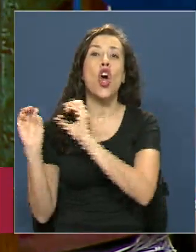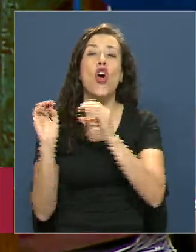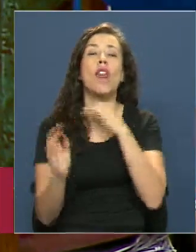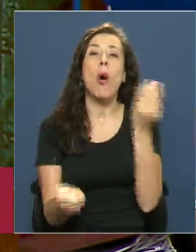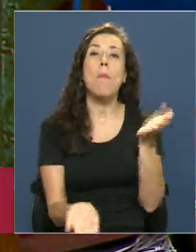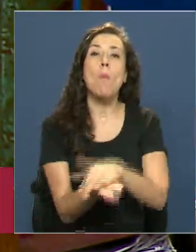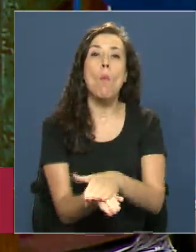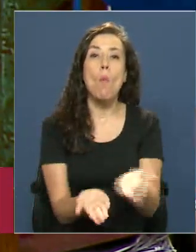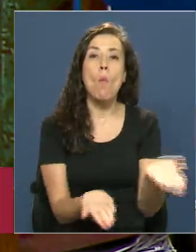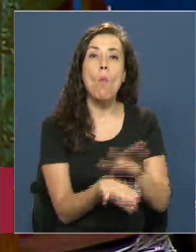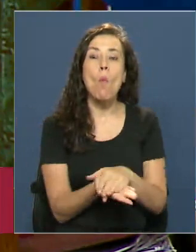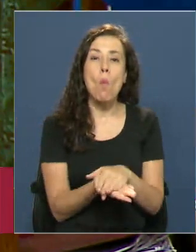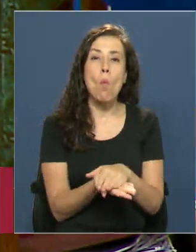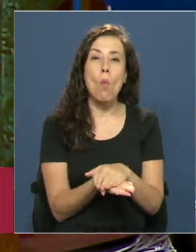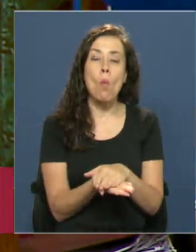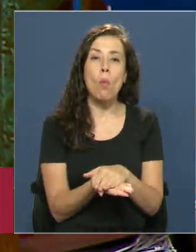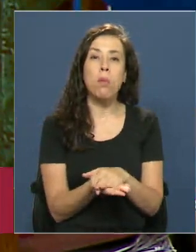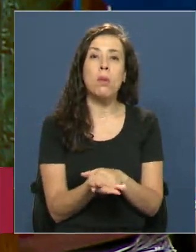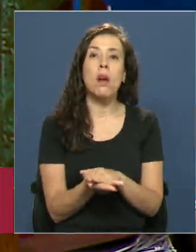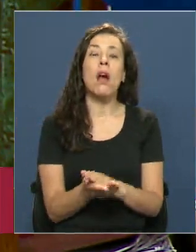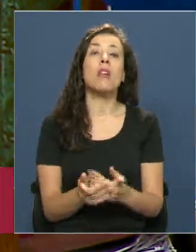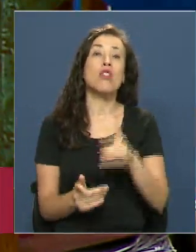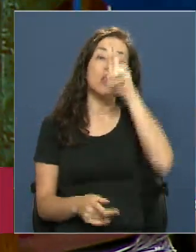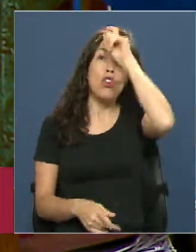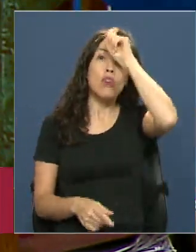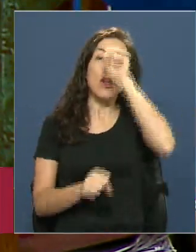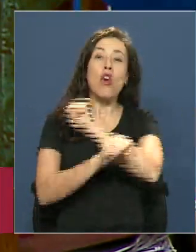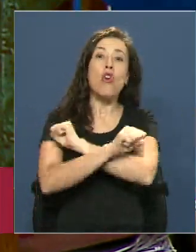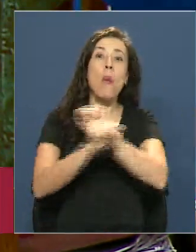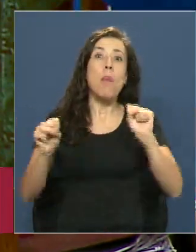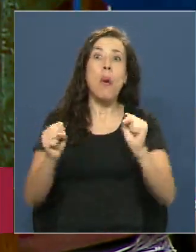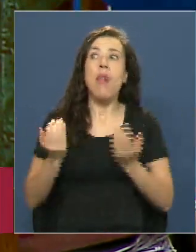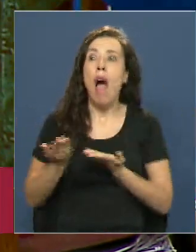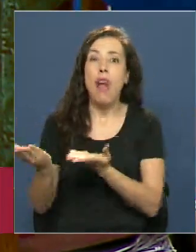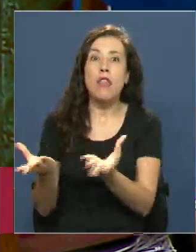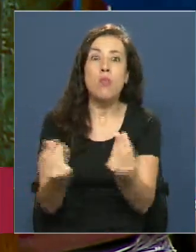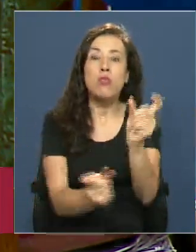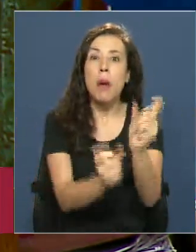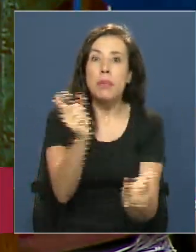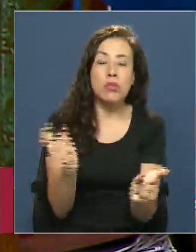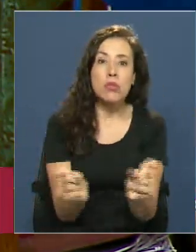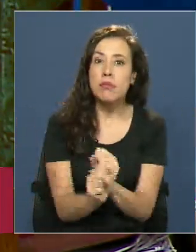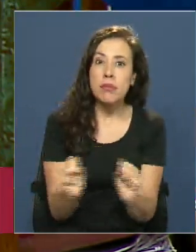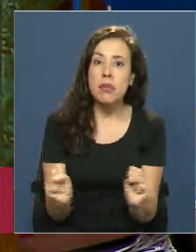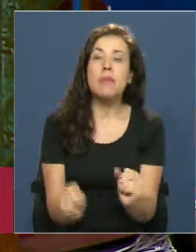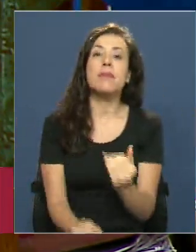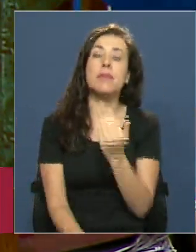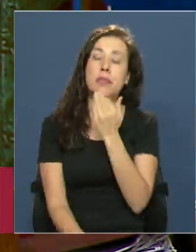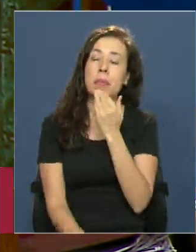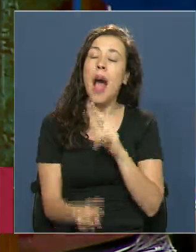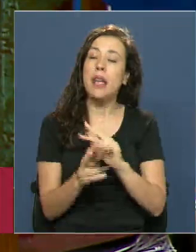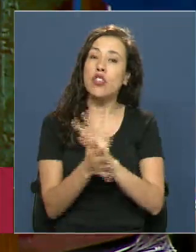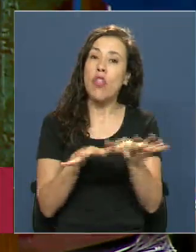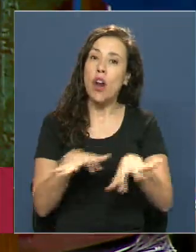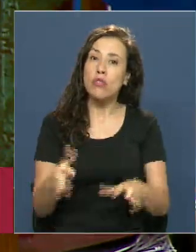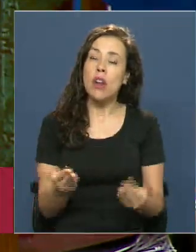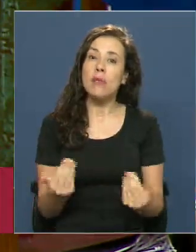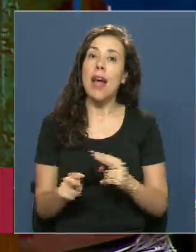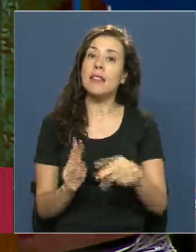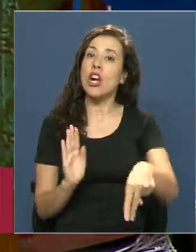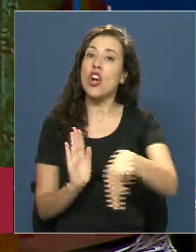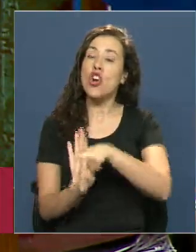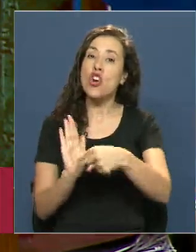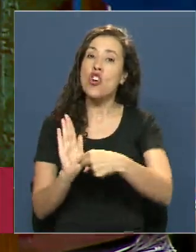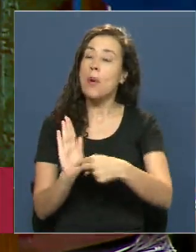mortandad y el consecuente colapso del sistema hospitalario. Y asimismo, que tome las medidas necesarias y dicte la